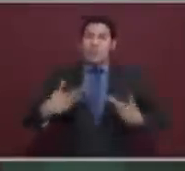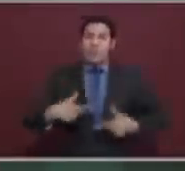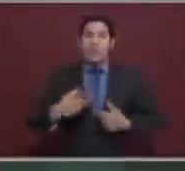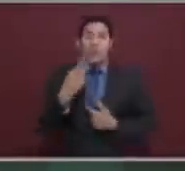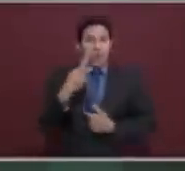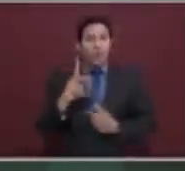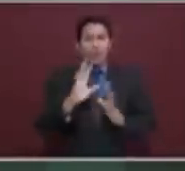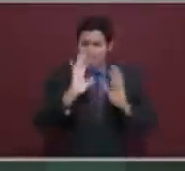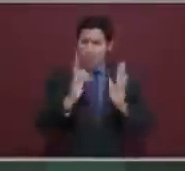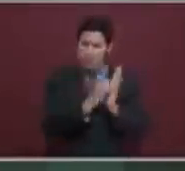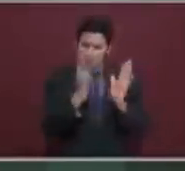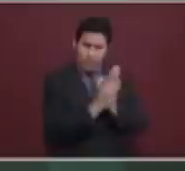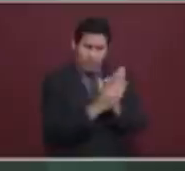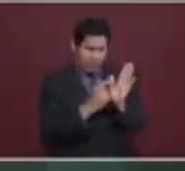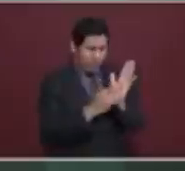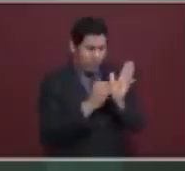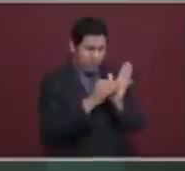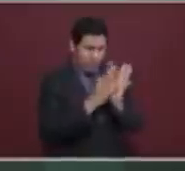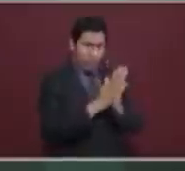legal